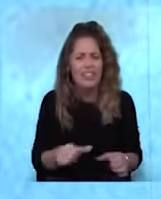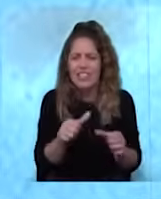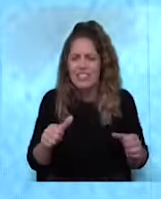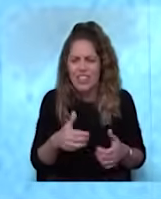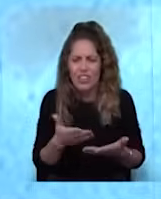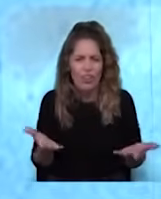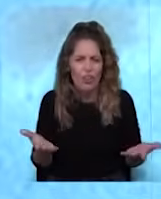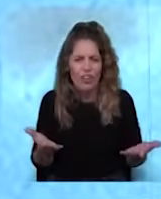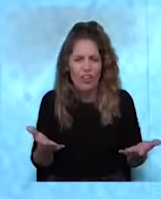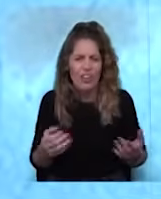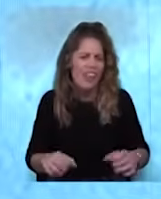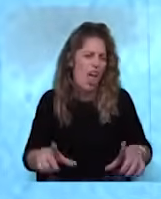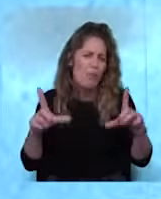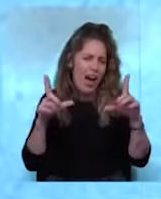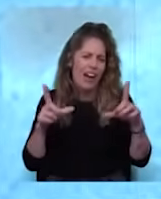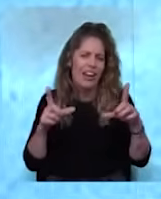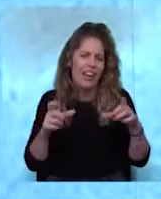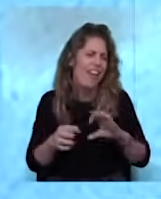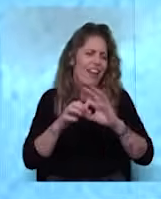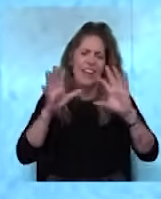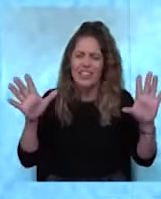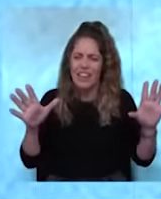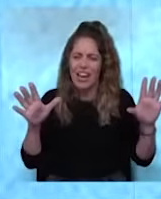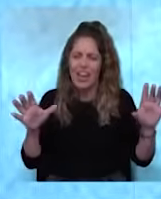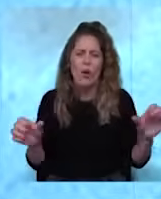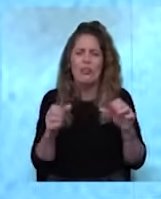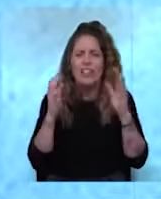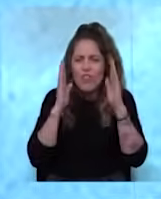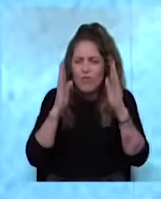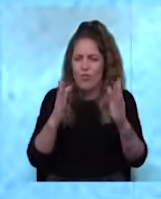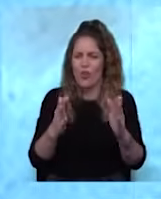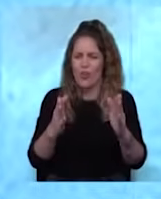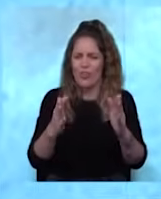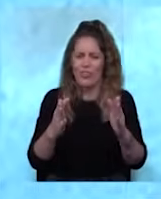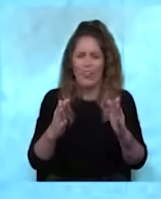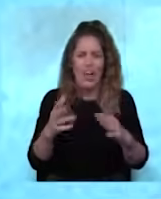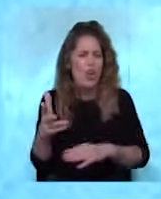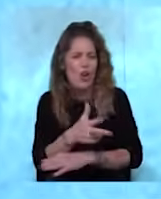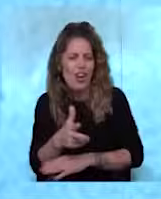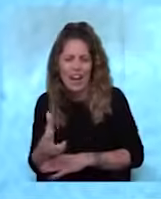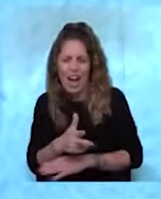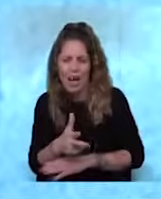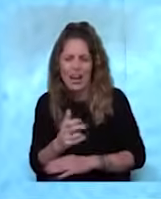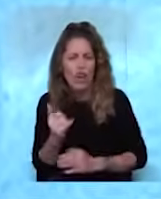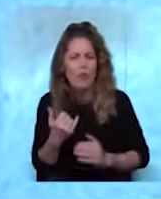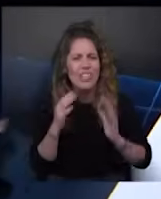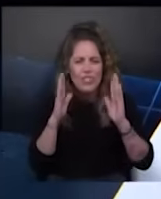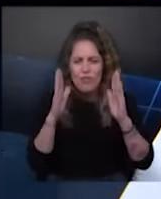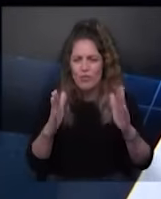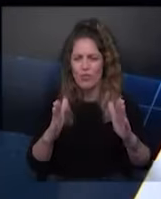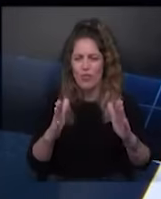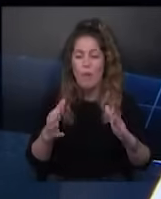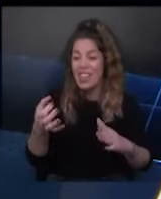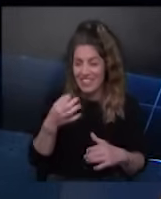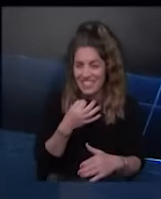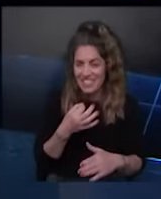imponente la imagen cómo sale la claridad cómo te hace en foco me dice la camarógrafo camarógrafo la